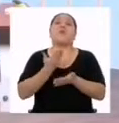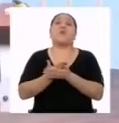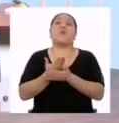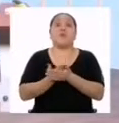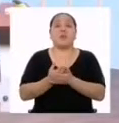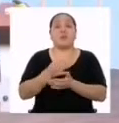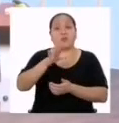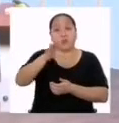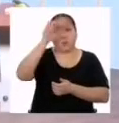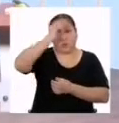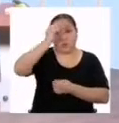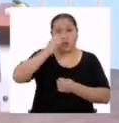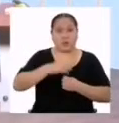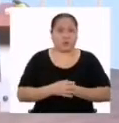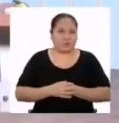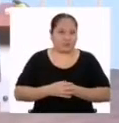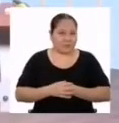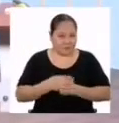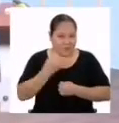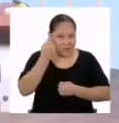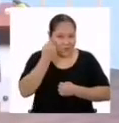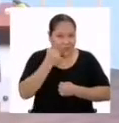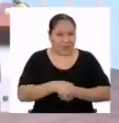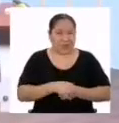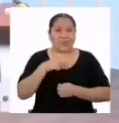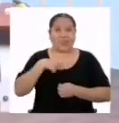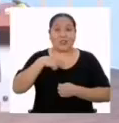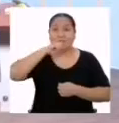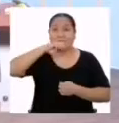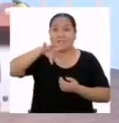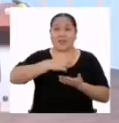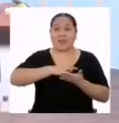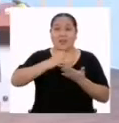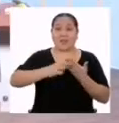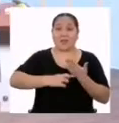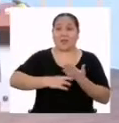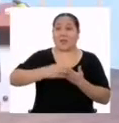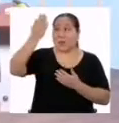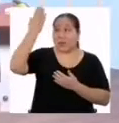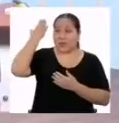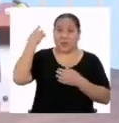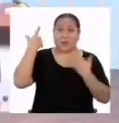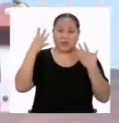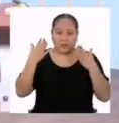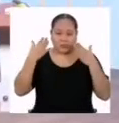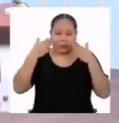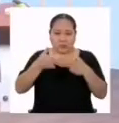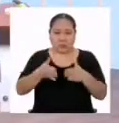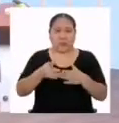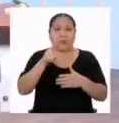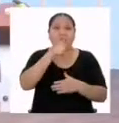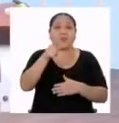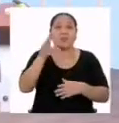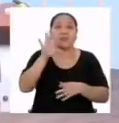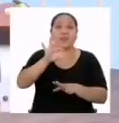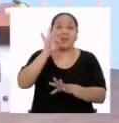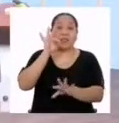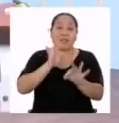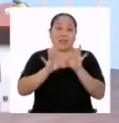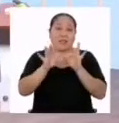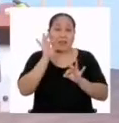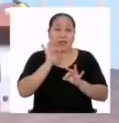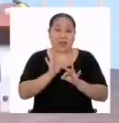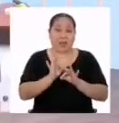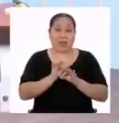familiar? Es que como les dije, en la sesión anterior ya avanzamos en esta dirección, pues identificaron y explicaron el tema,